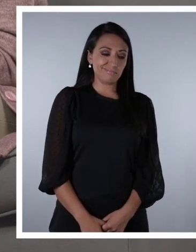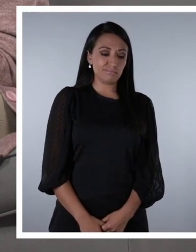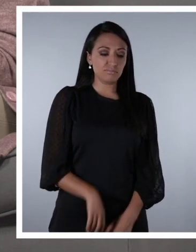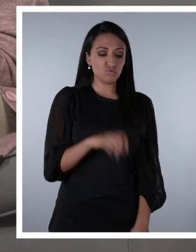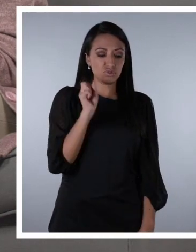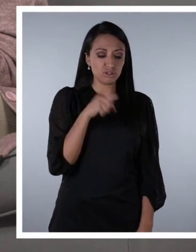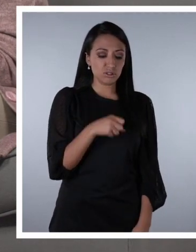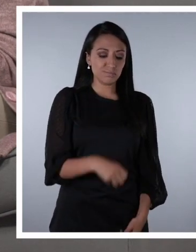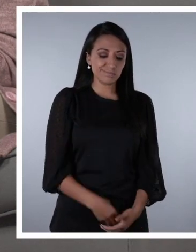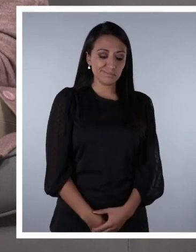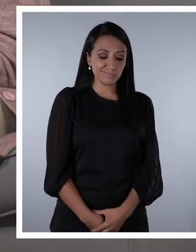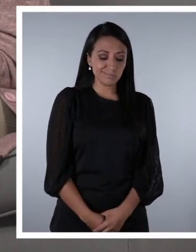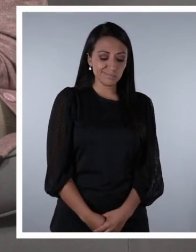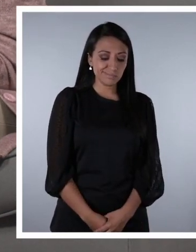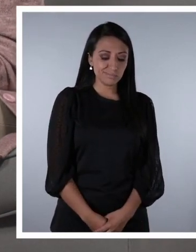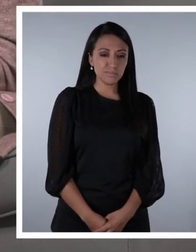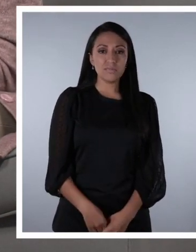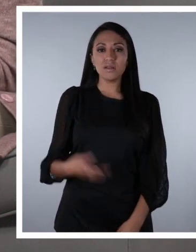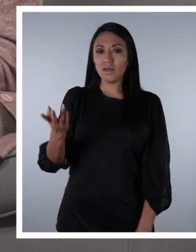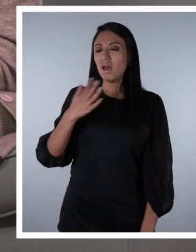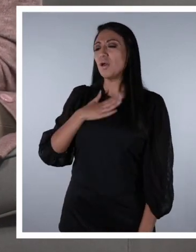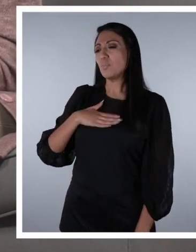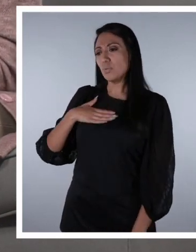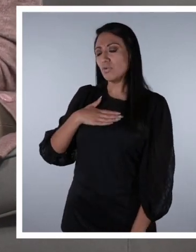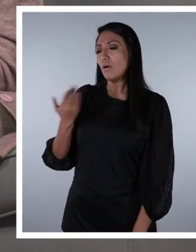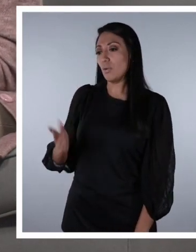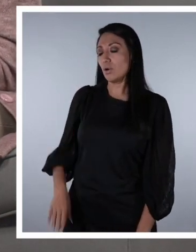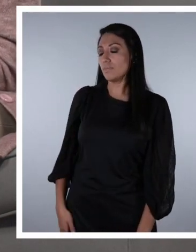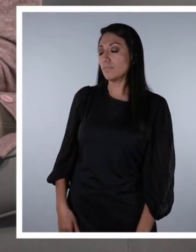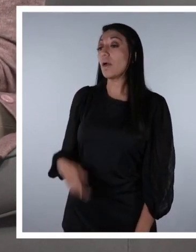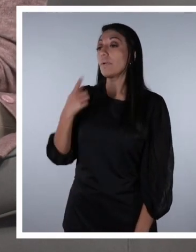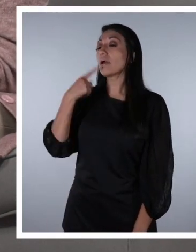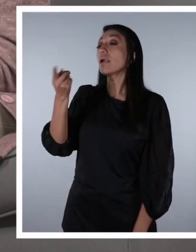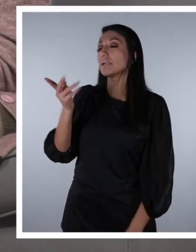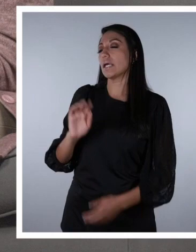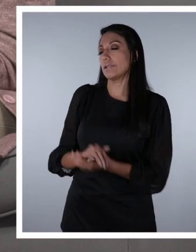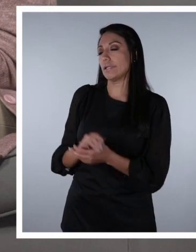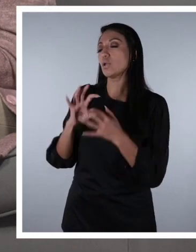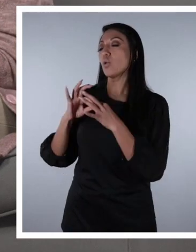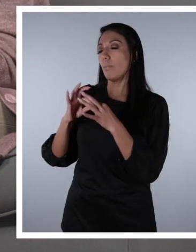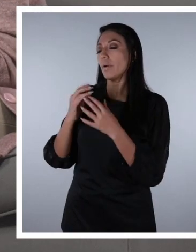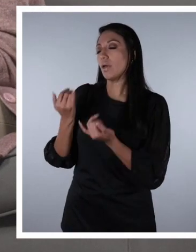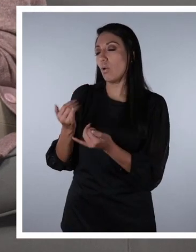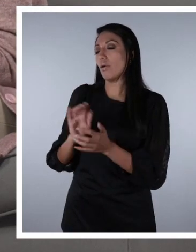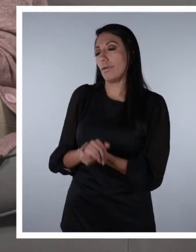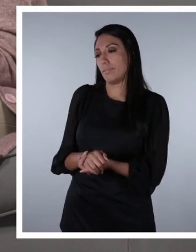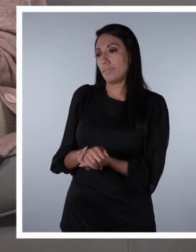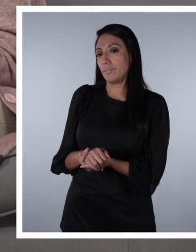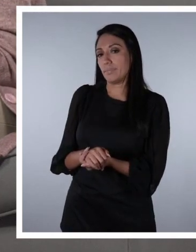Sí. Ay, mi vida. ¿Qué le dirías entonces a Rafa?